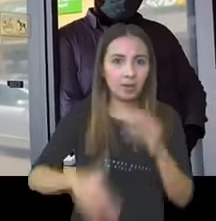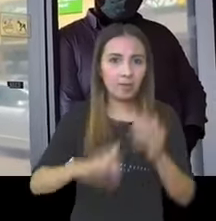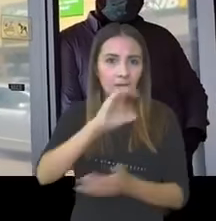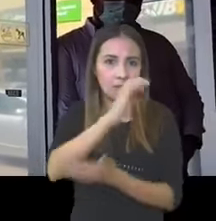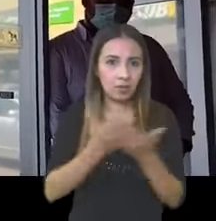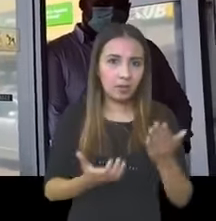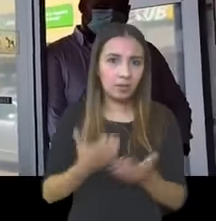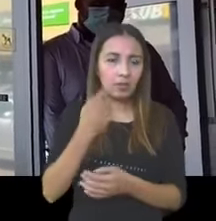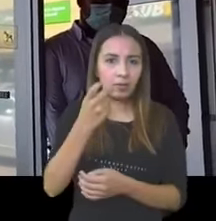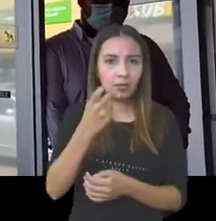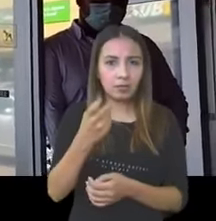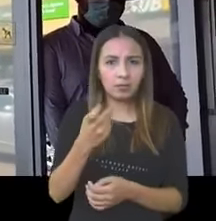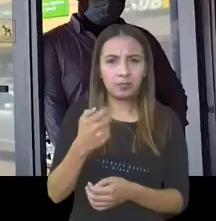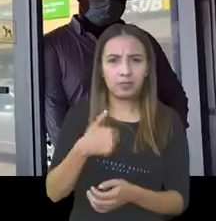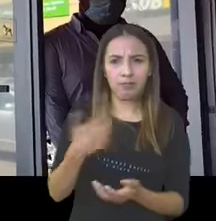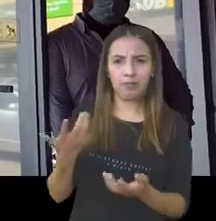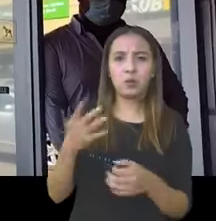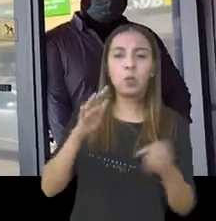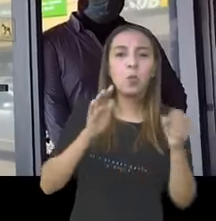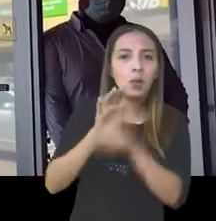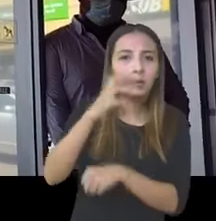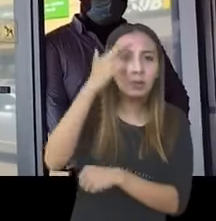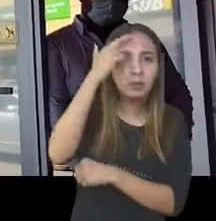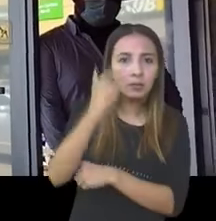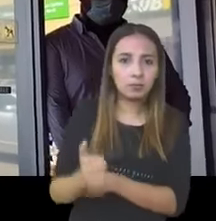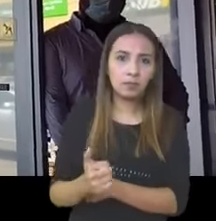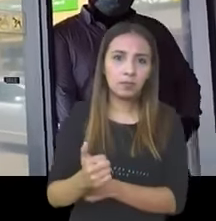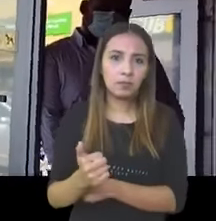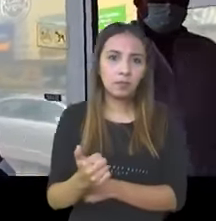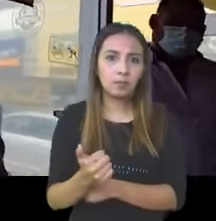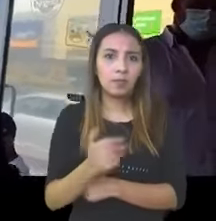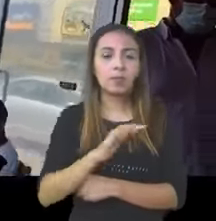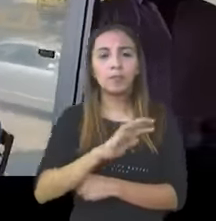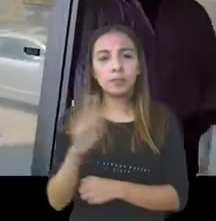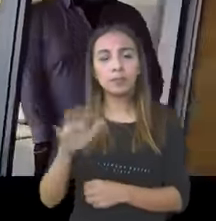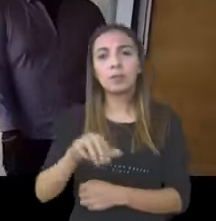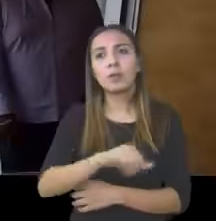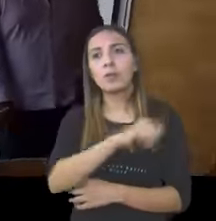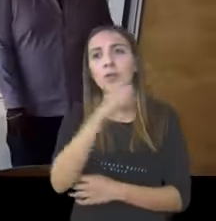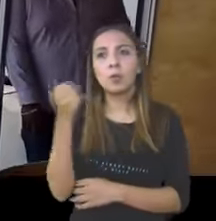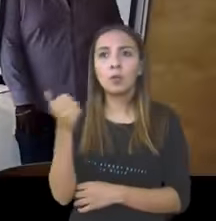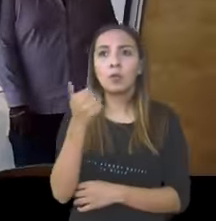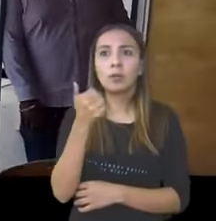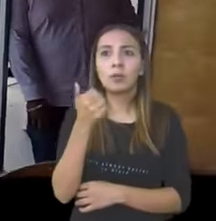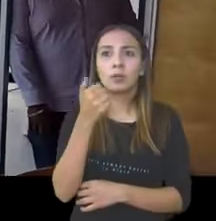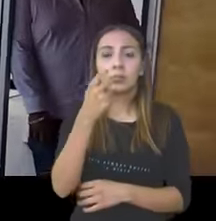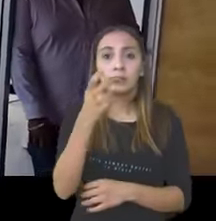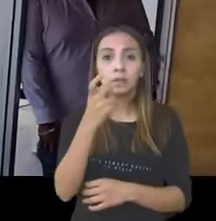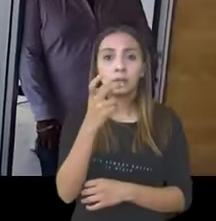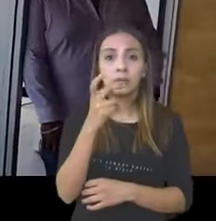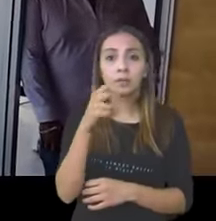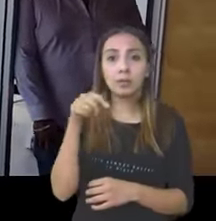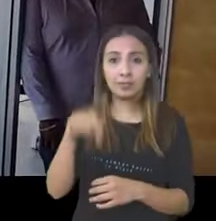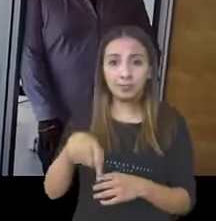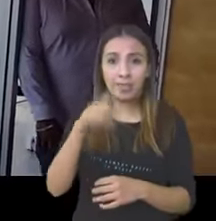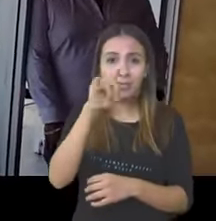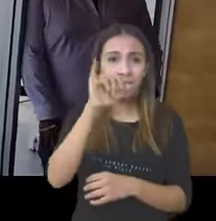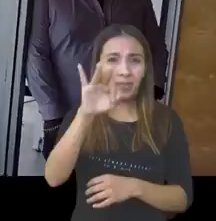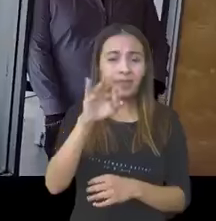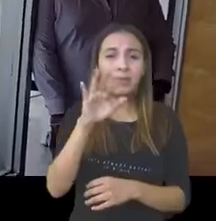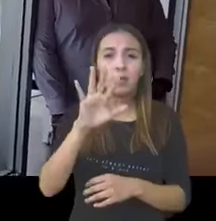nuestra inconformidad. Ese, lo injustificado. Otra cosa que quiero agregar, esta es la quinta directora en esta administración que